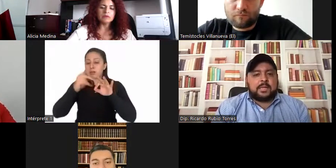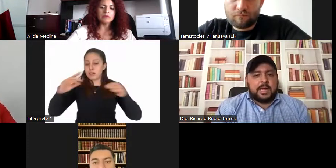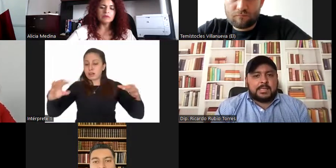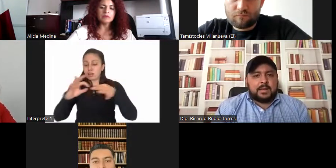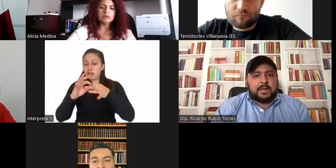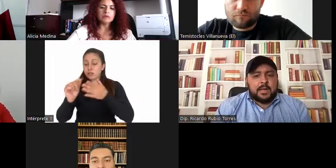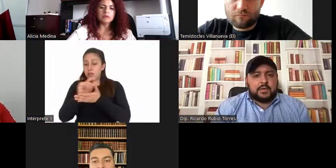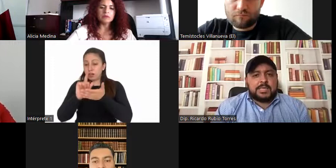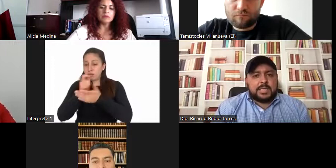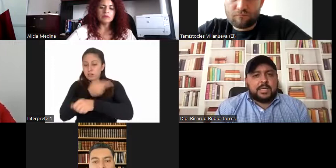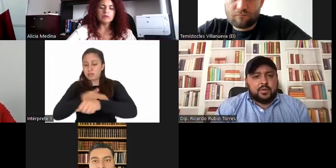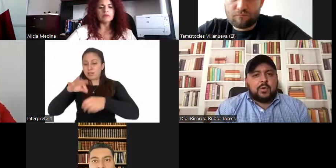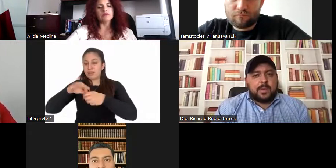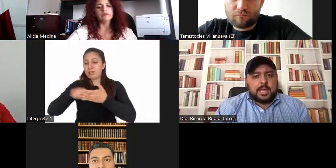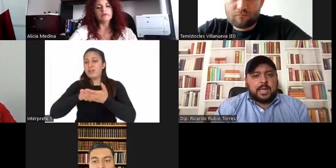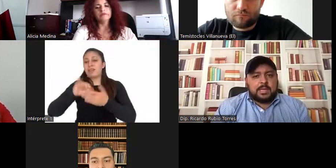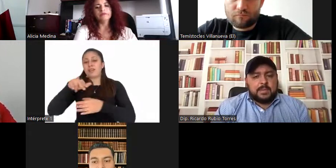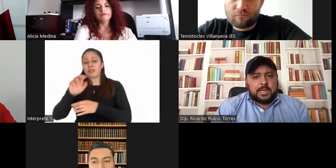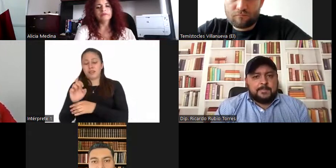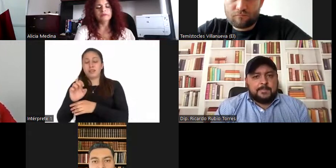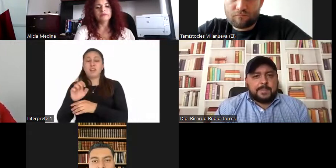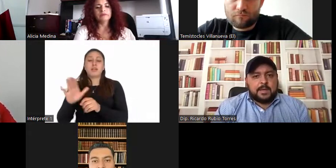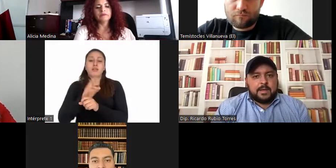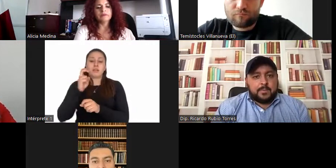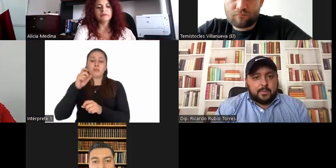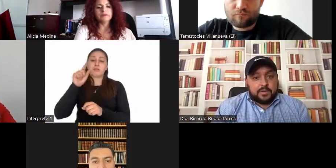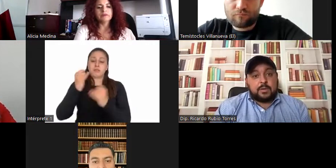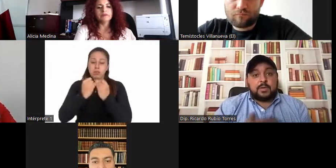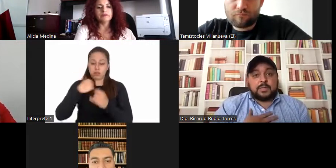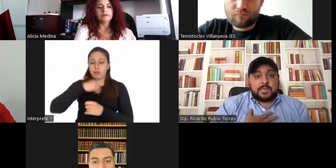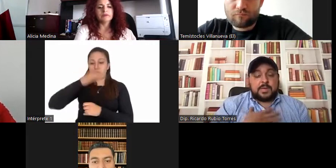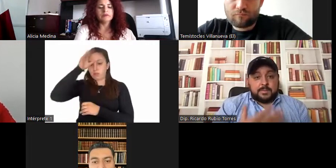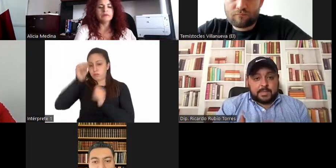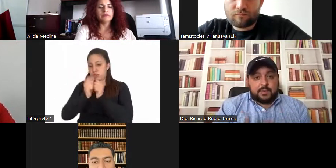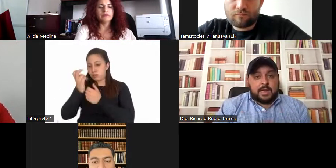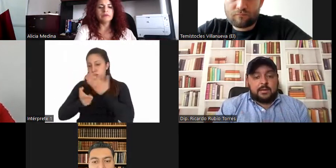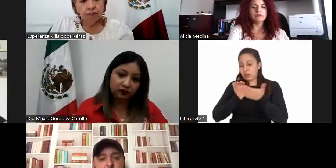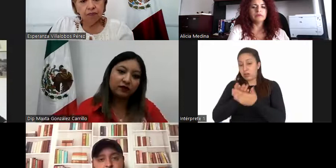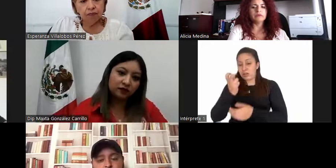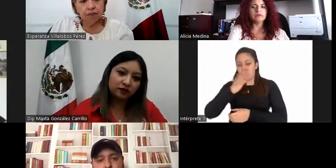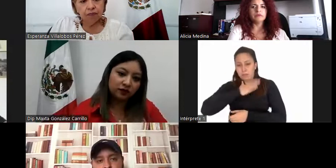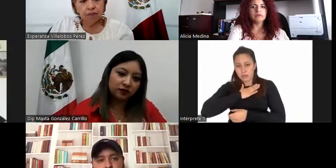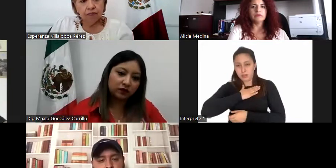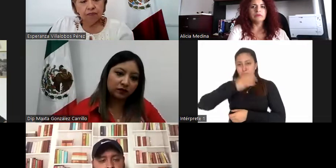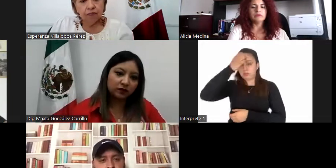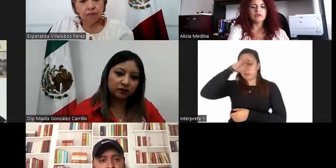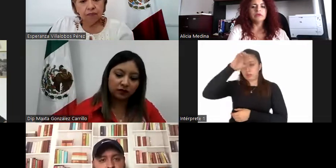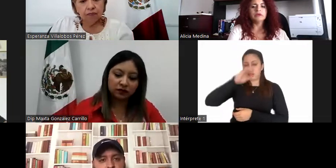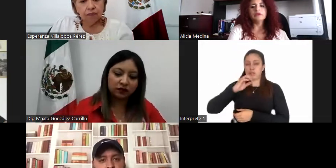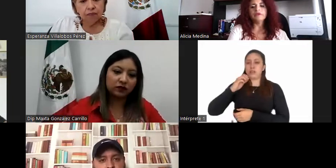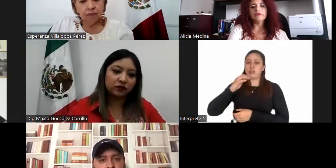pues tendría que ser. Entonces, en ese sentido, yo acompañaría también la propuesta. Yo estoy hablando desde mi experiencia personal,